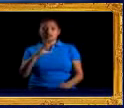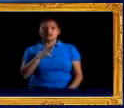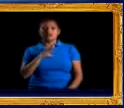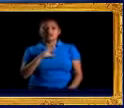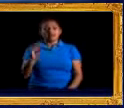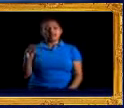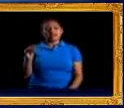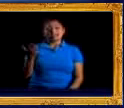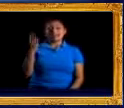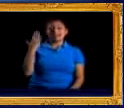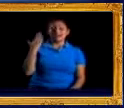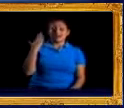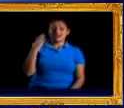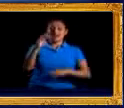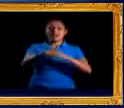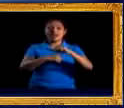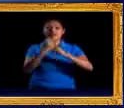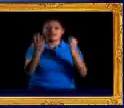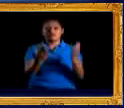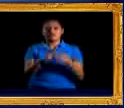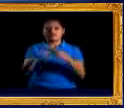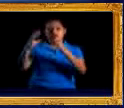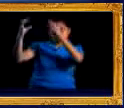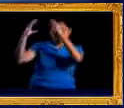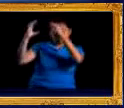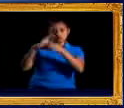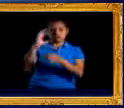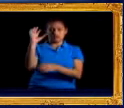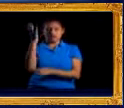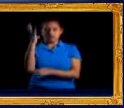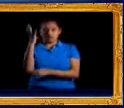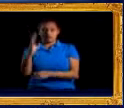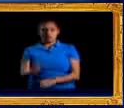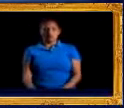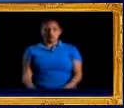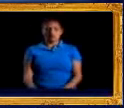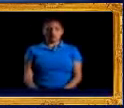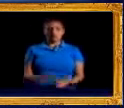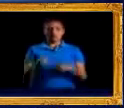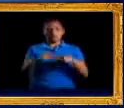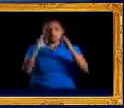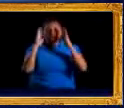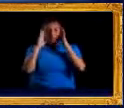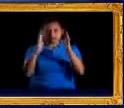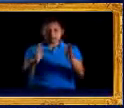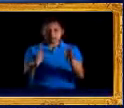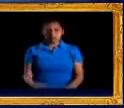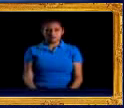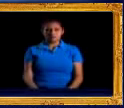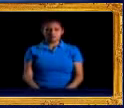el fruto del conocimiento del árbol del bien y del mal. Pero me llamó mucho la atención